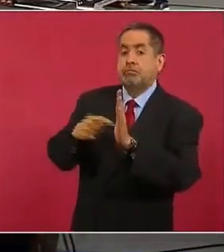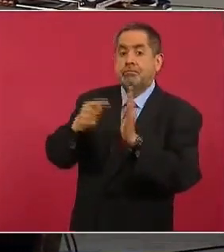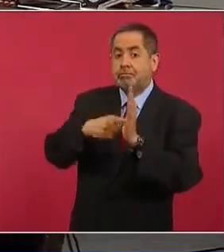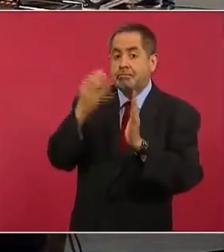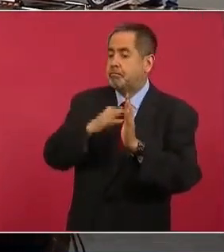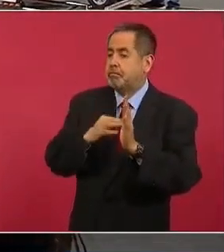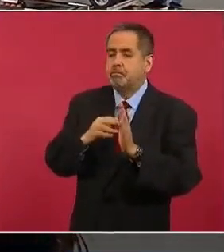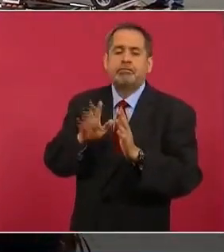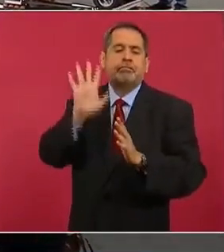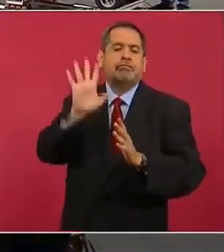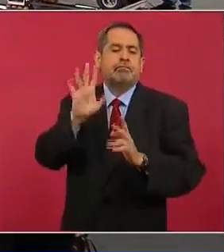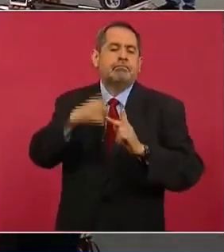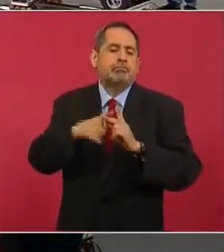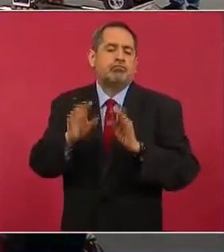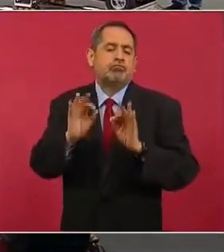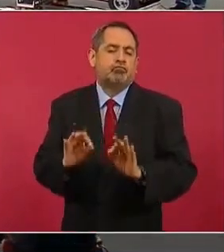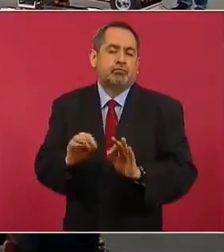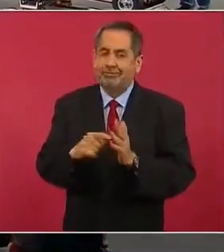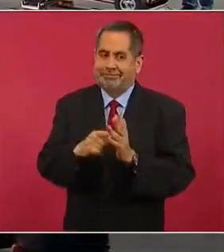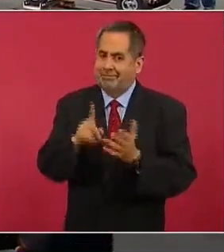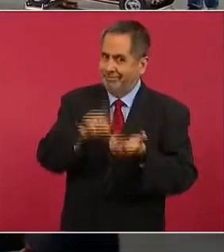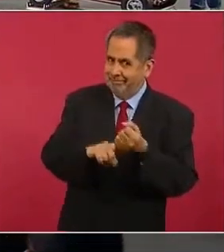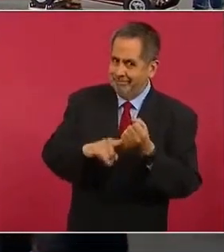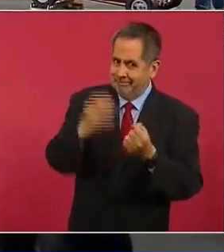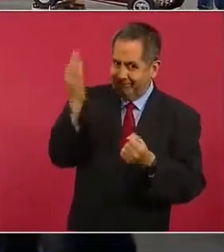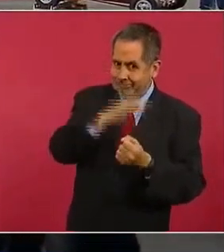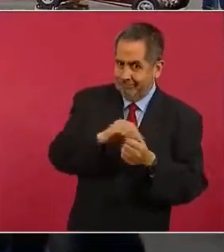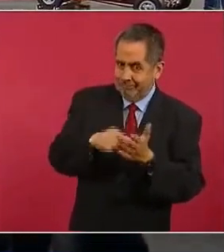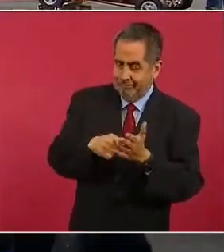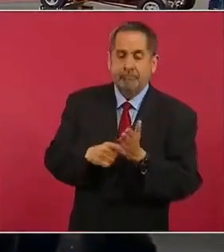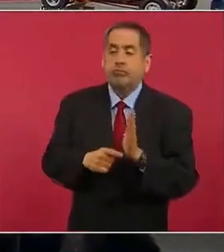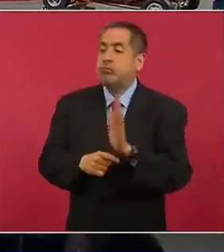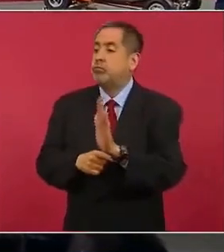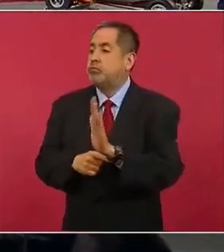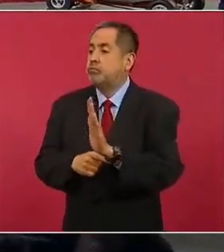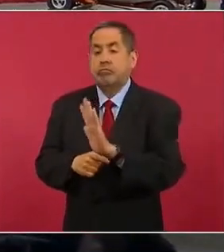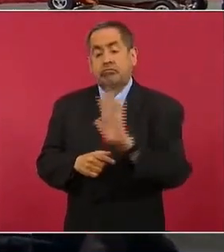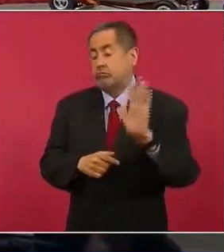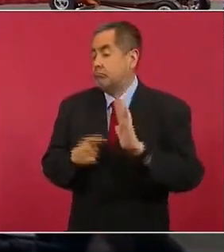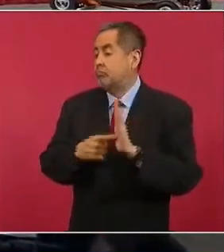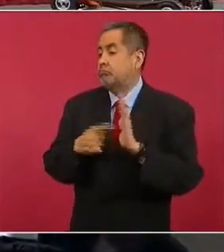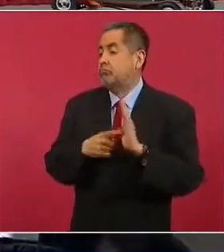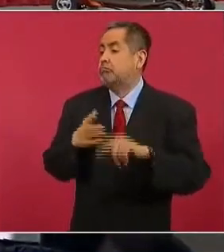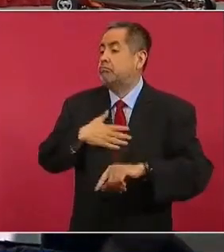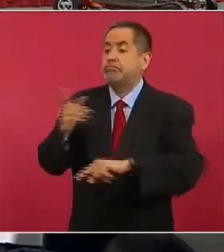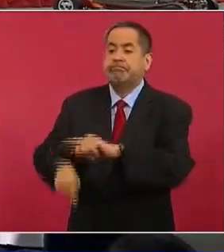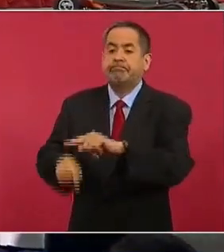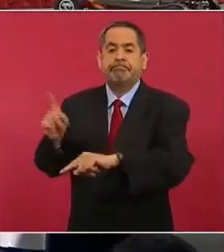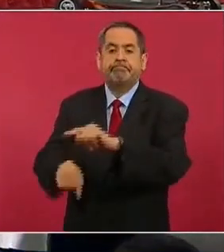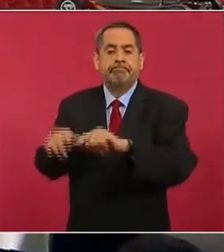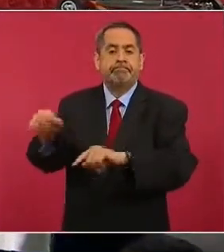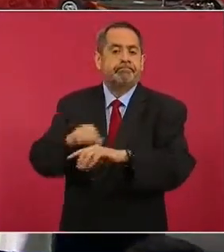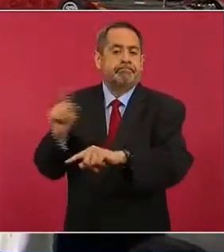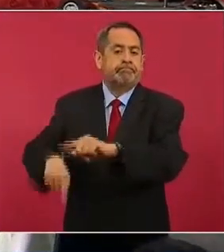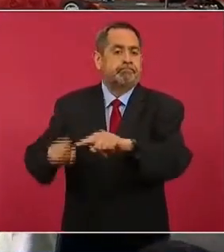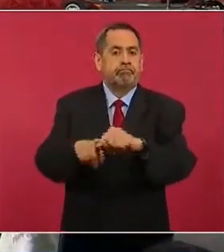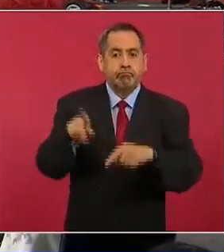legal, y lo pongo entre comillas porque es muy ilegal, a despojar a personas que son reales